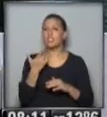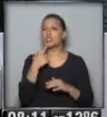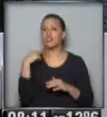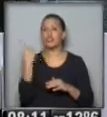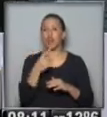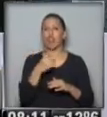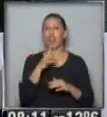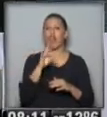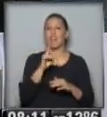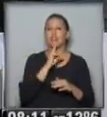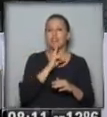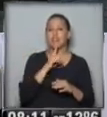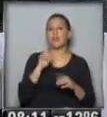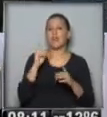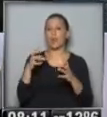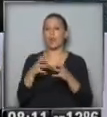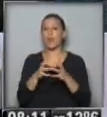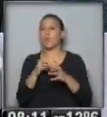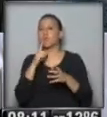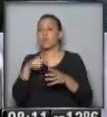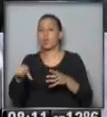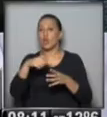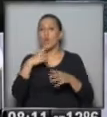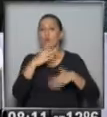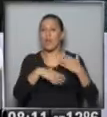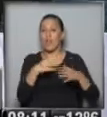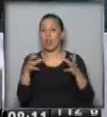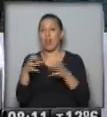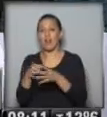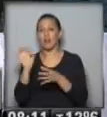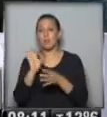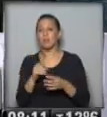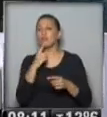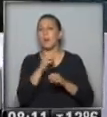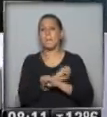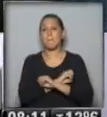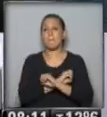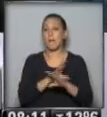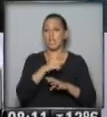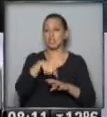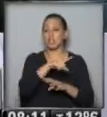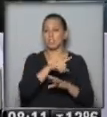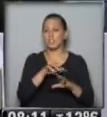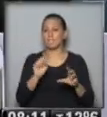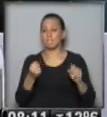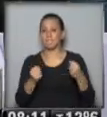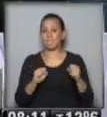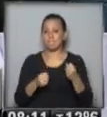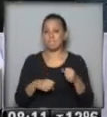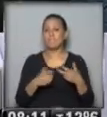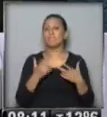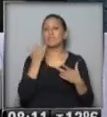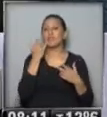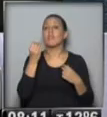todos por dirigentes también por el cuerpo técnico y fundamentalmente por los jugadores respecto del muy mal clima que se generó y que